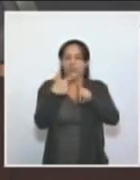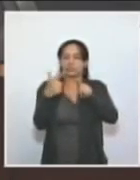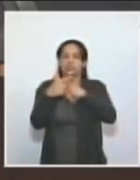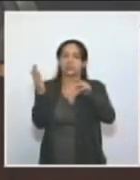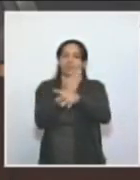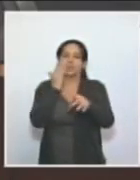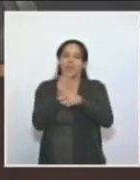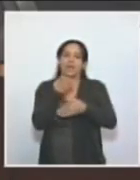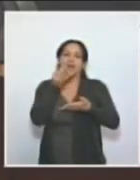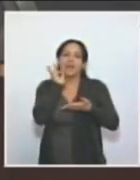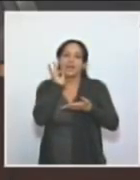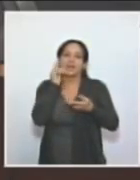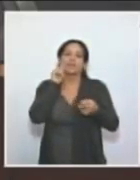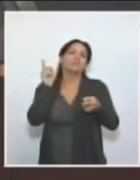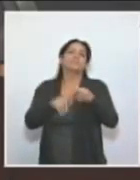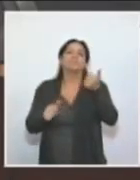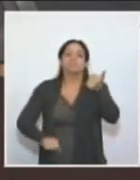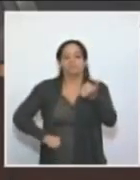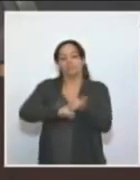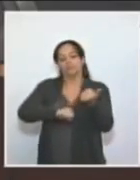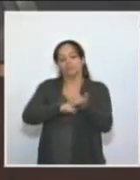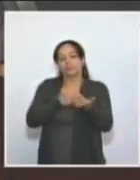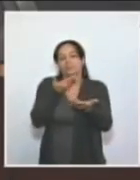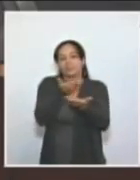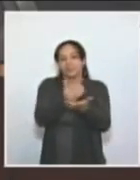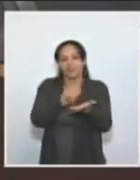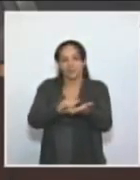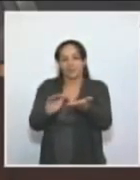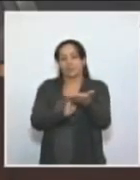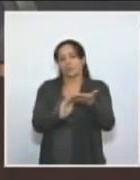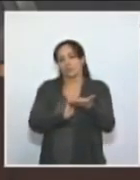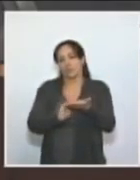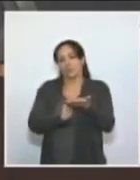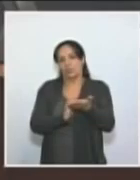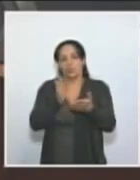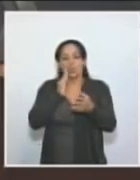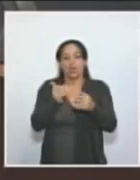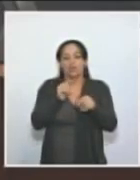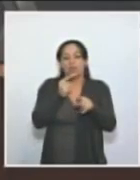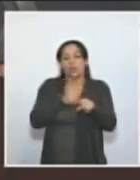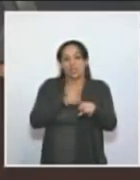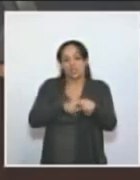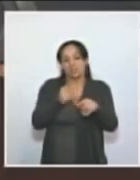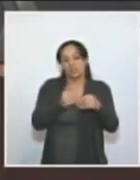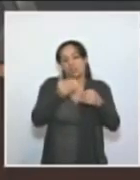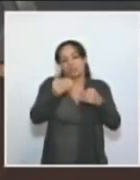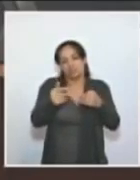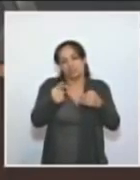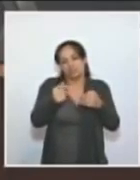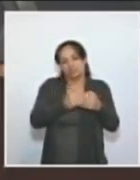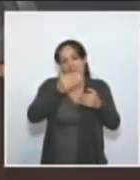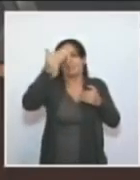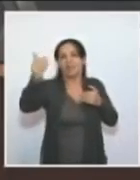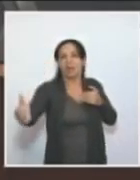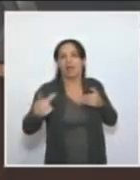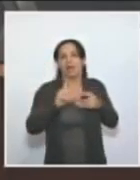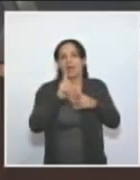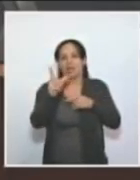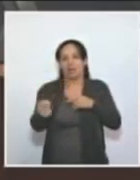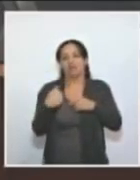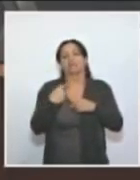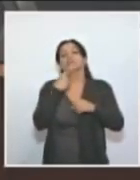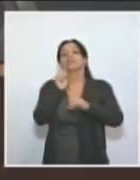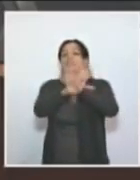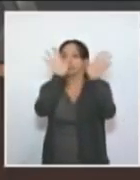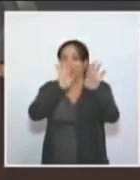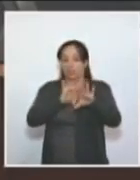para apostarle a las alternativas de solución en el mediano y largo plazo. Se tendrá que hablar, por supuesto, del precio,